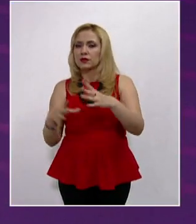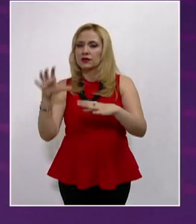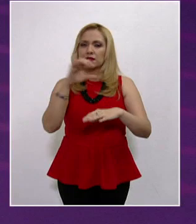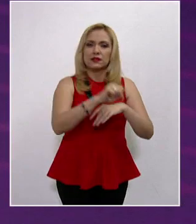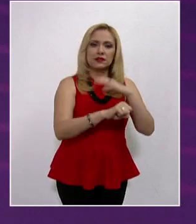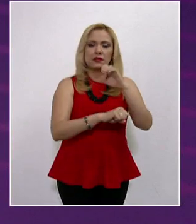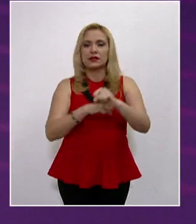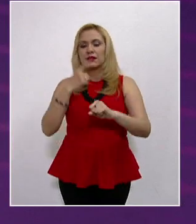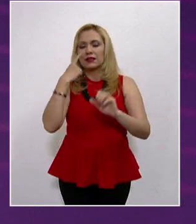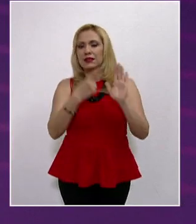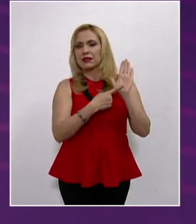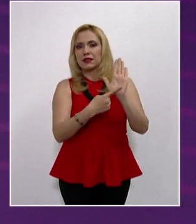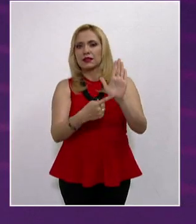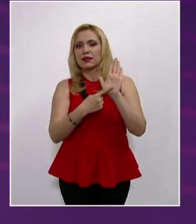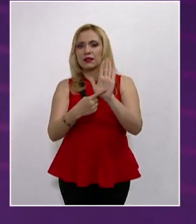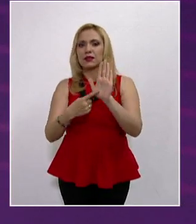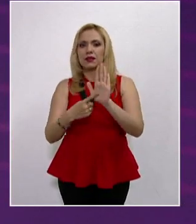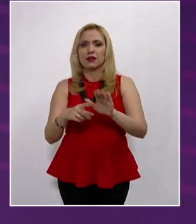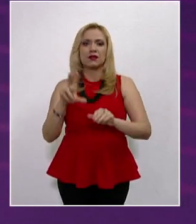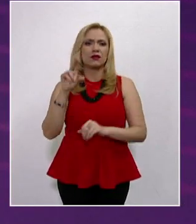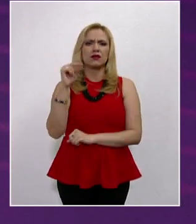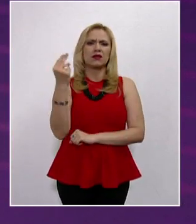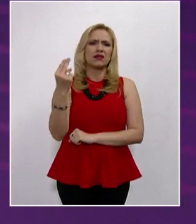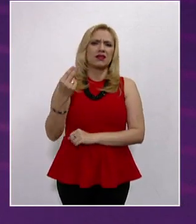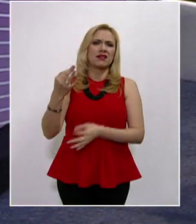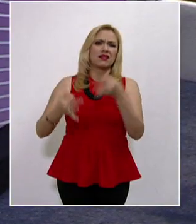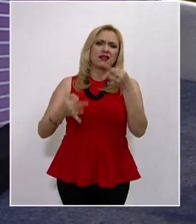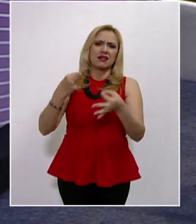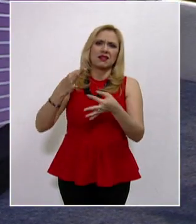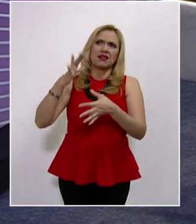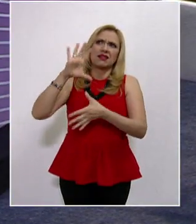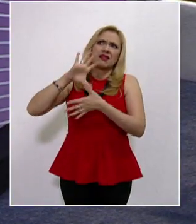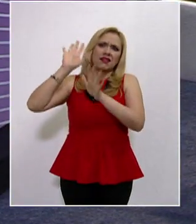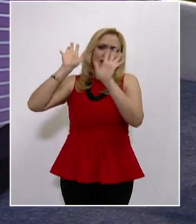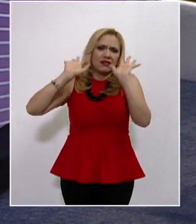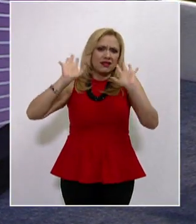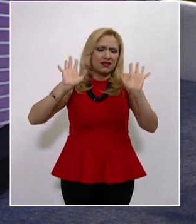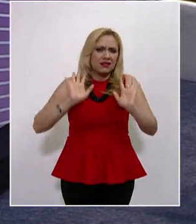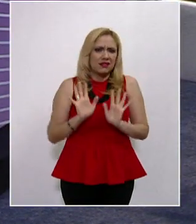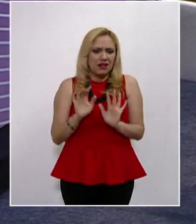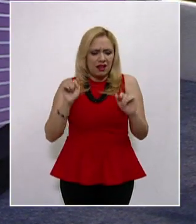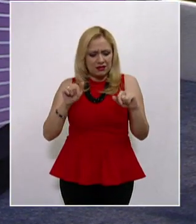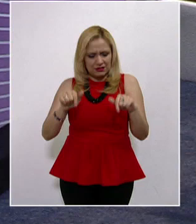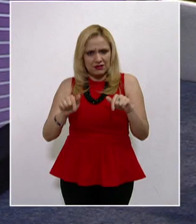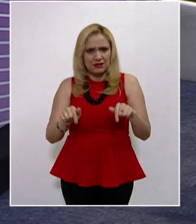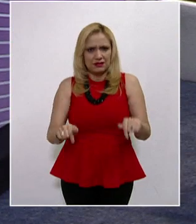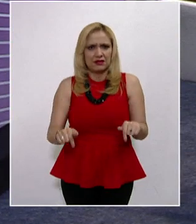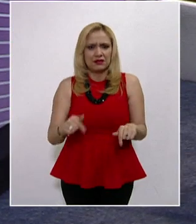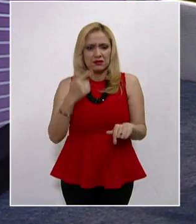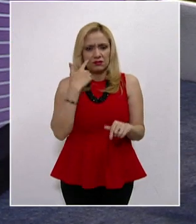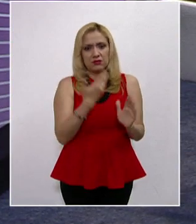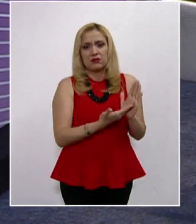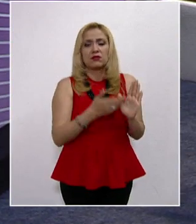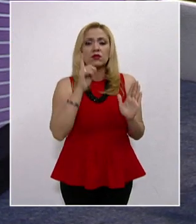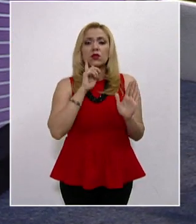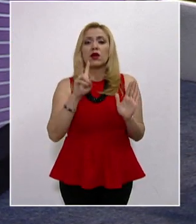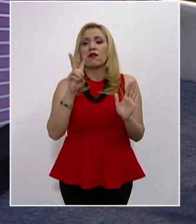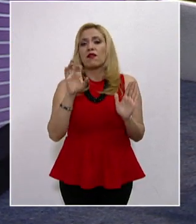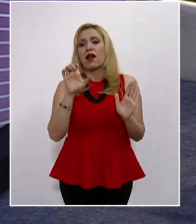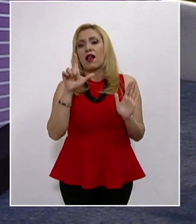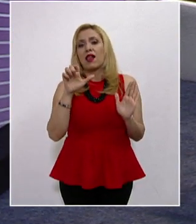casos que son y no tener que llegar hasta la Corte Interamericana. Claro, que no son, porque sí. bueno, en el caso de Valentín habían